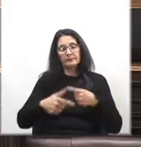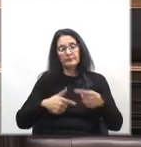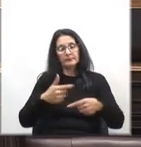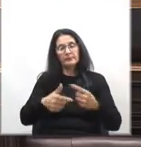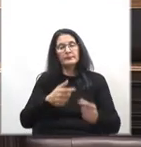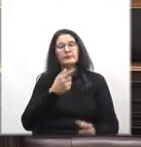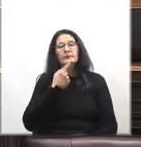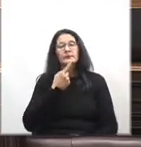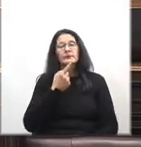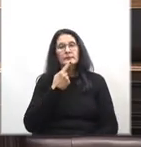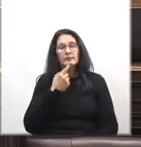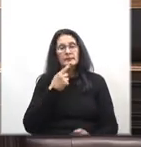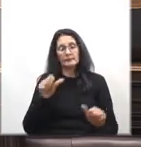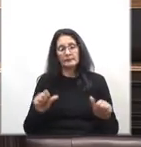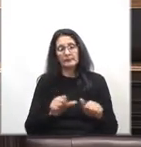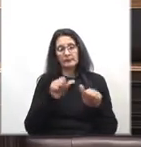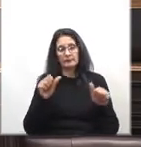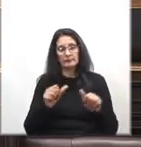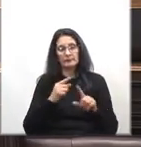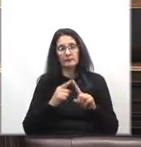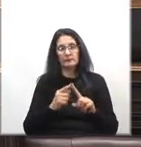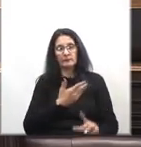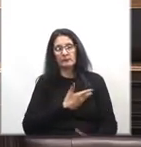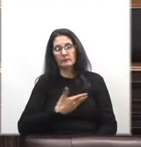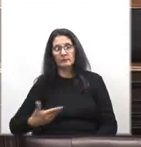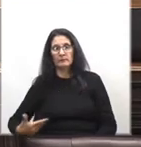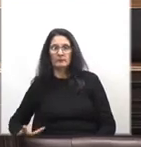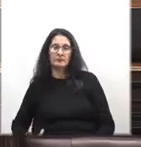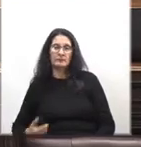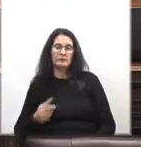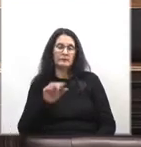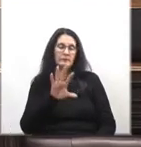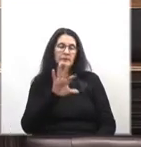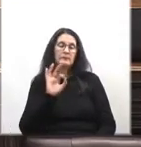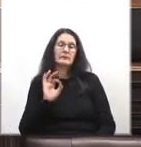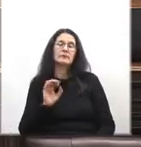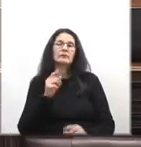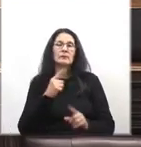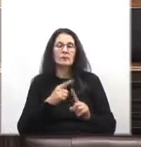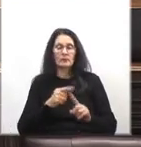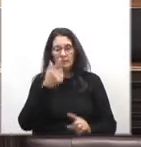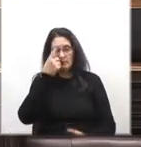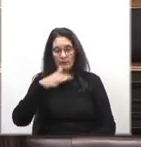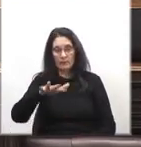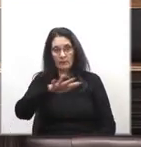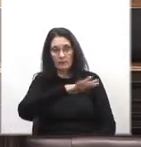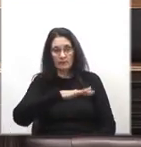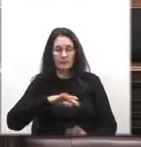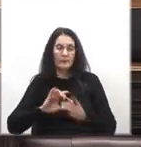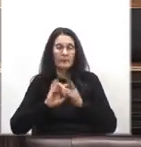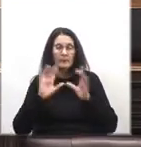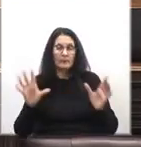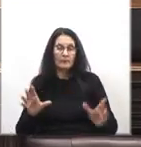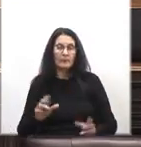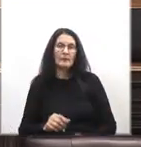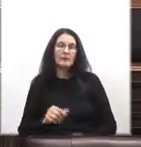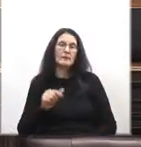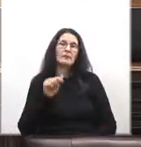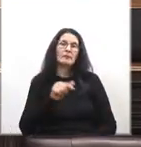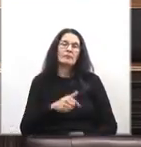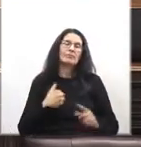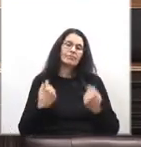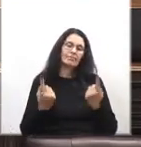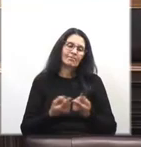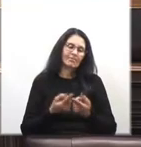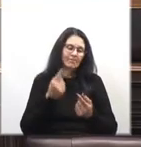que se llevaron adelante por parte de los gobiernos electos por el pueblo en democracia, tendríamos que haber llegado